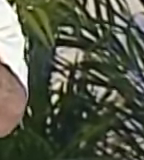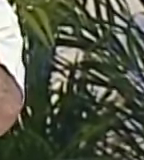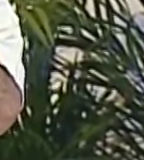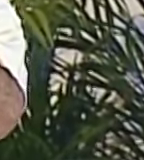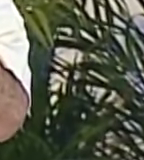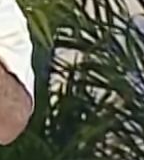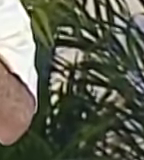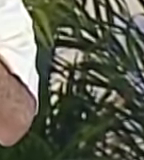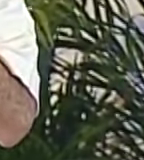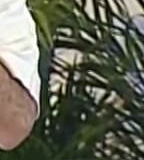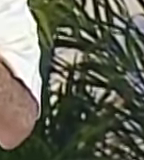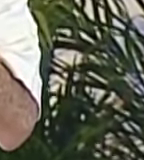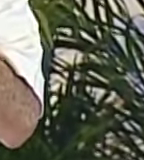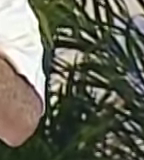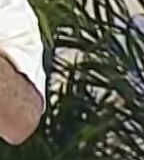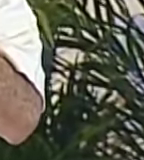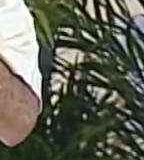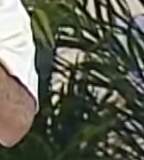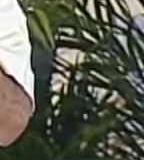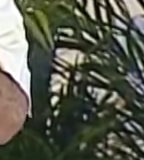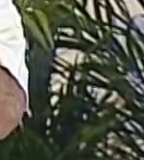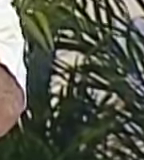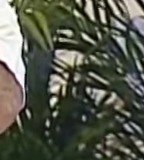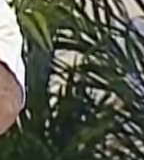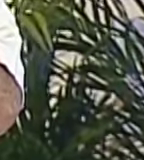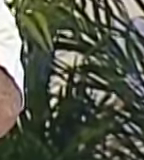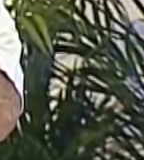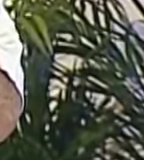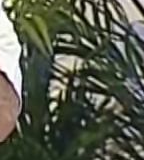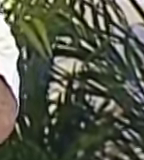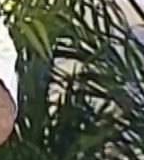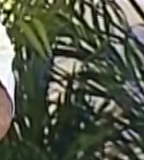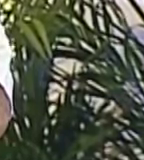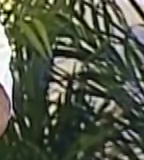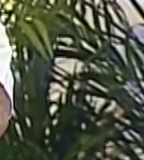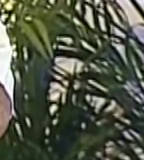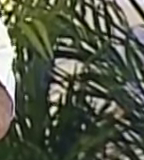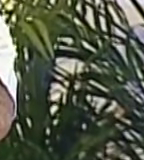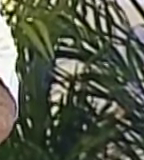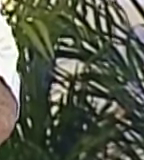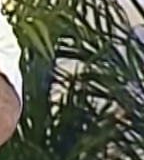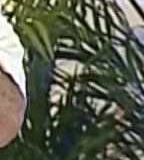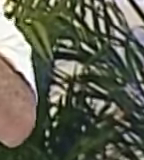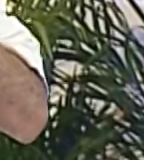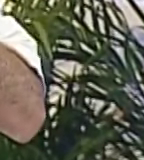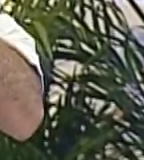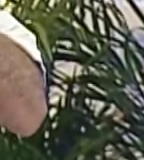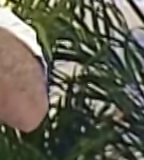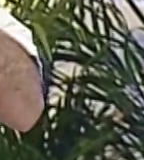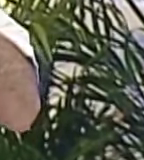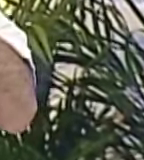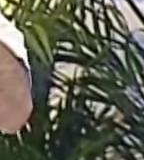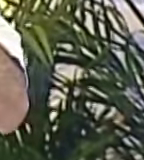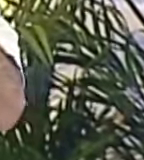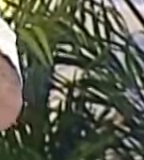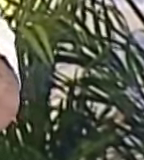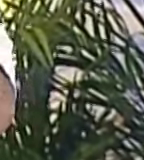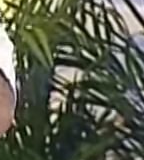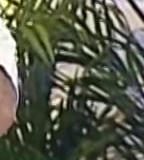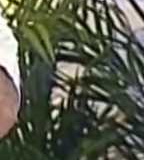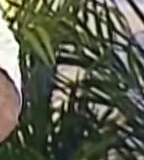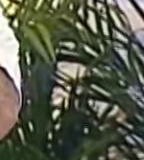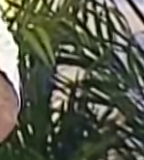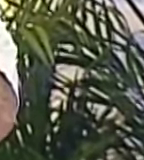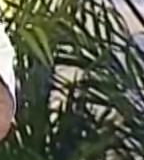la presencia del ciudadano ministro de la Defensa, general en jefe Padrino López. La